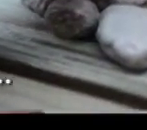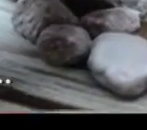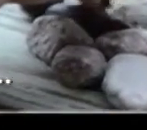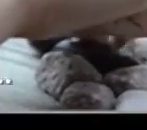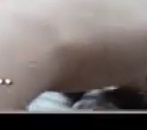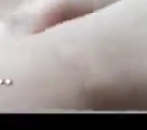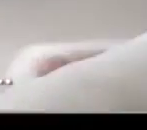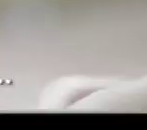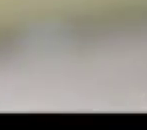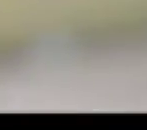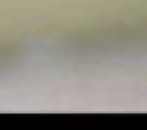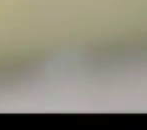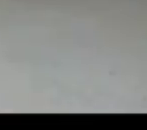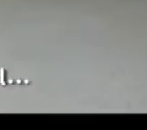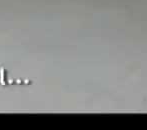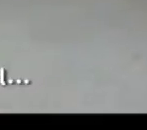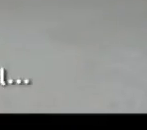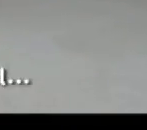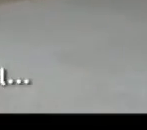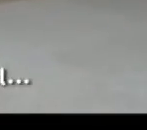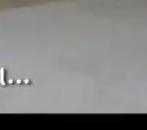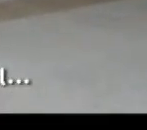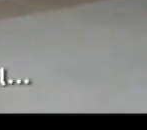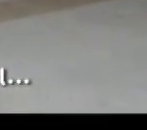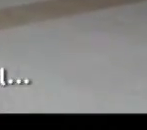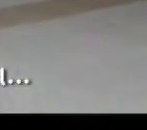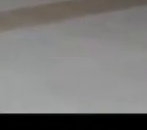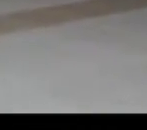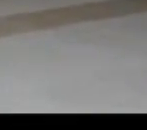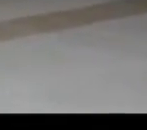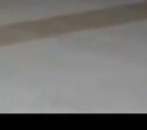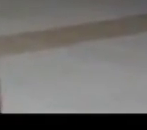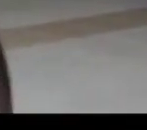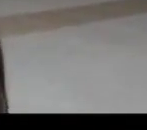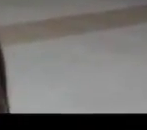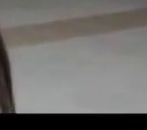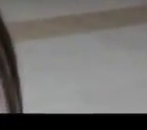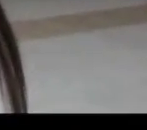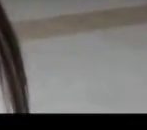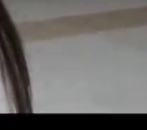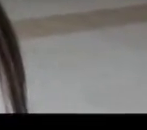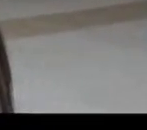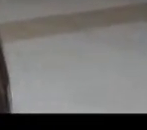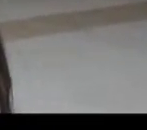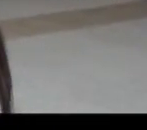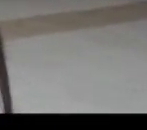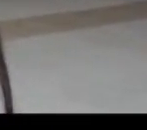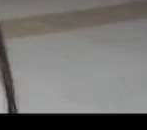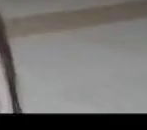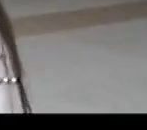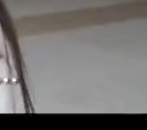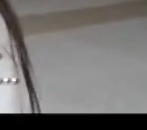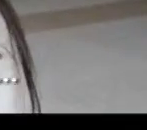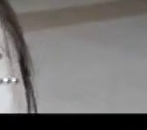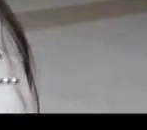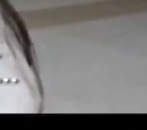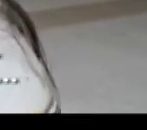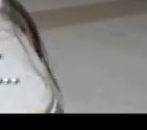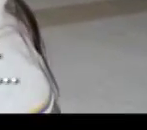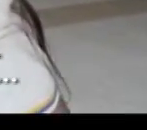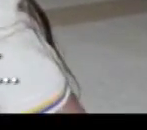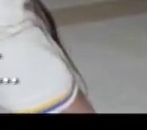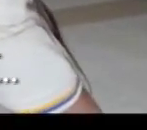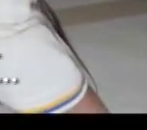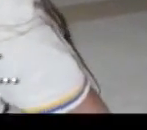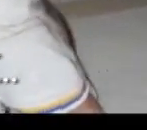Cuando Teacher Ale nos explicó, al día siguiente él llevó un cartel, porque como él quería estar, pero habían llegado los primos, entonces se quedó en la casa y